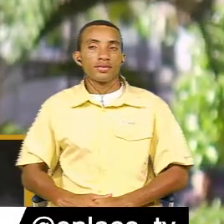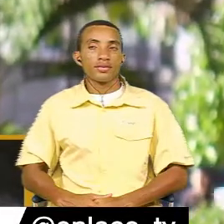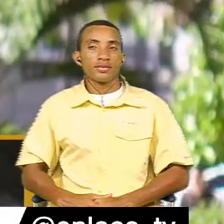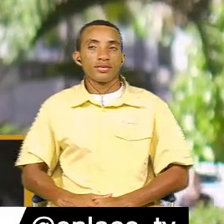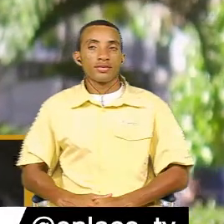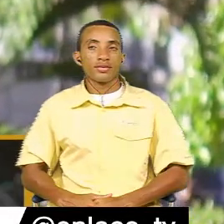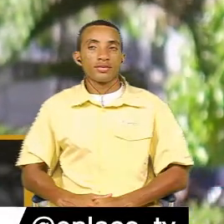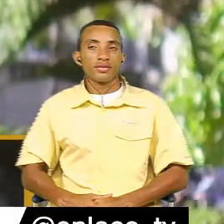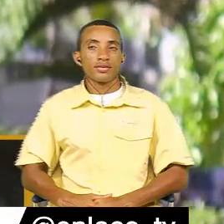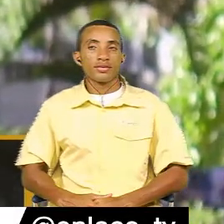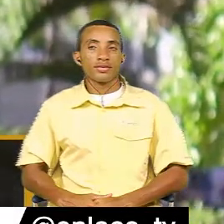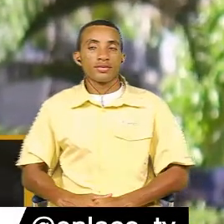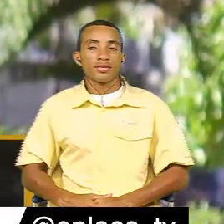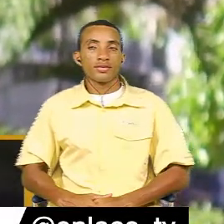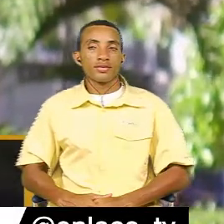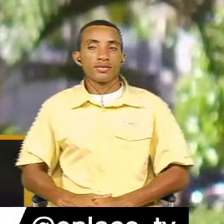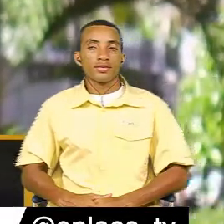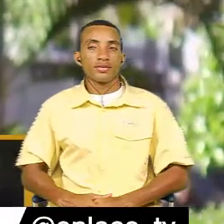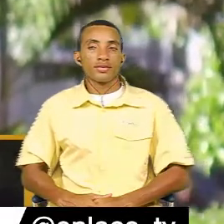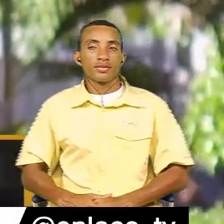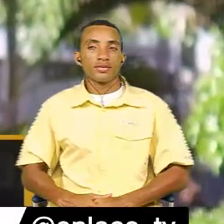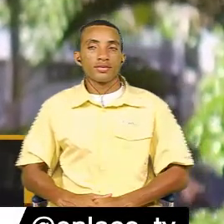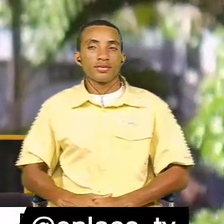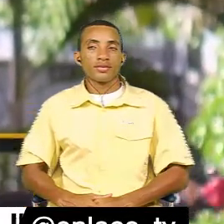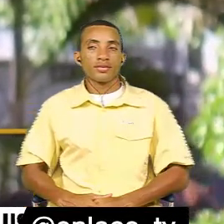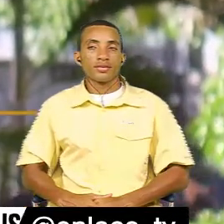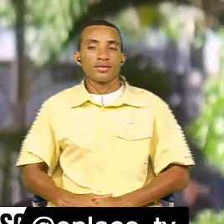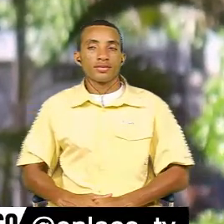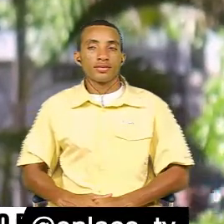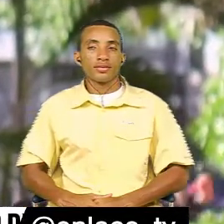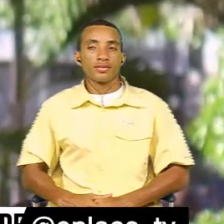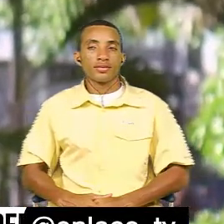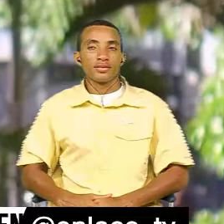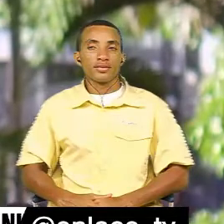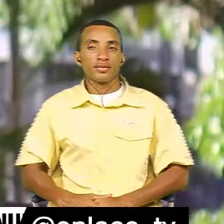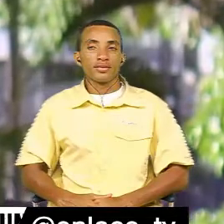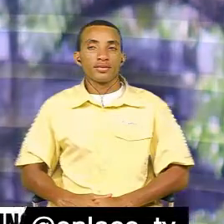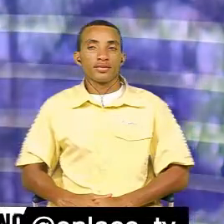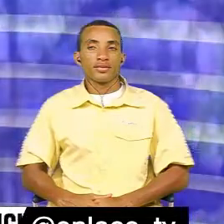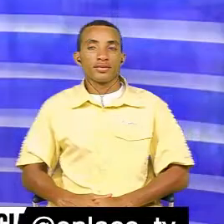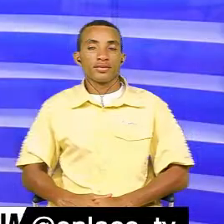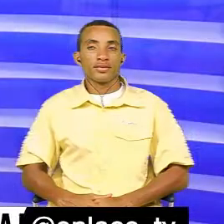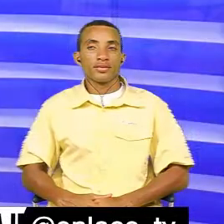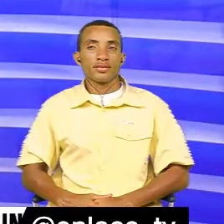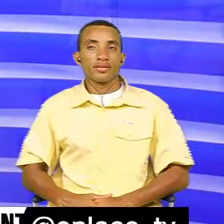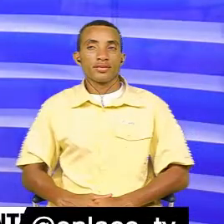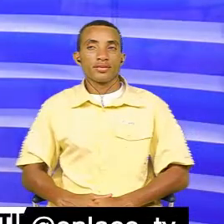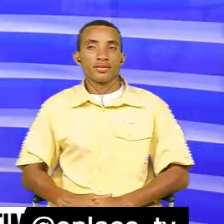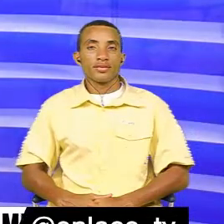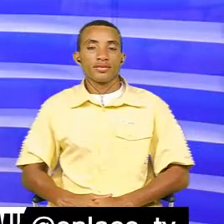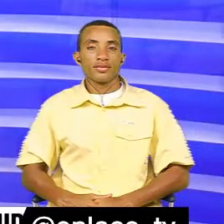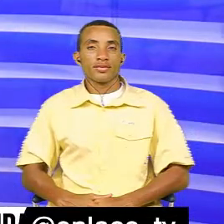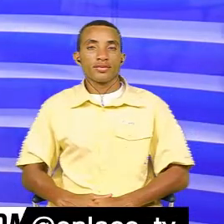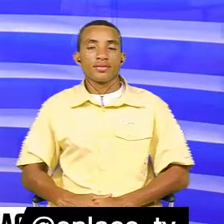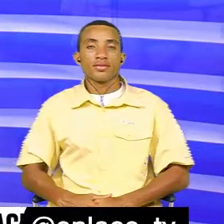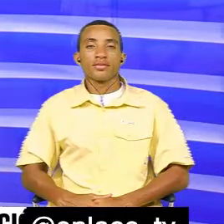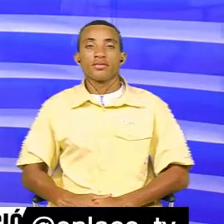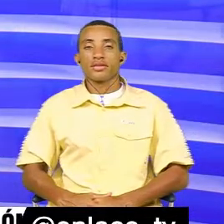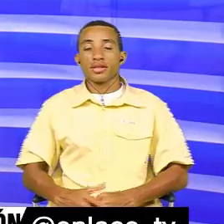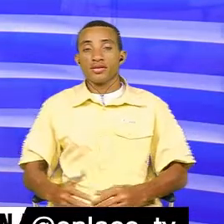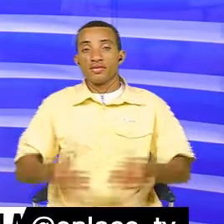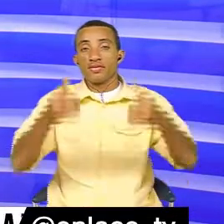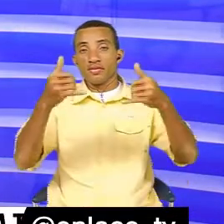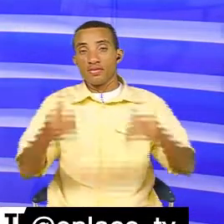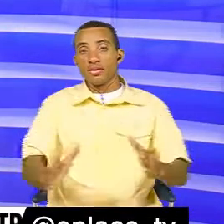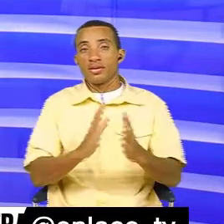zafir. Hechiceros y chiquitos, brillantes como el zafir. ¡Ay! Aquí la buena información de cultura